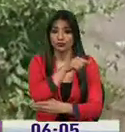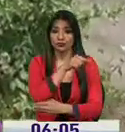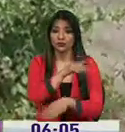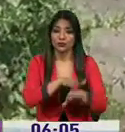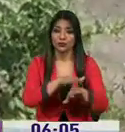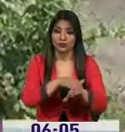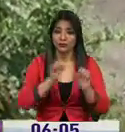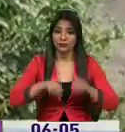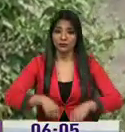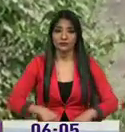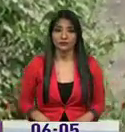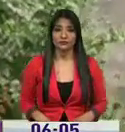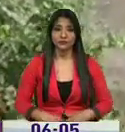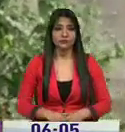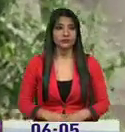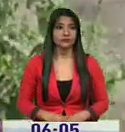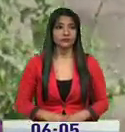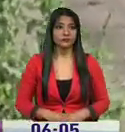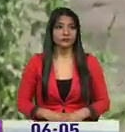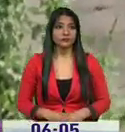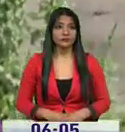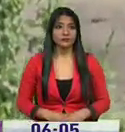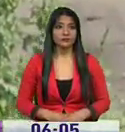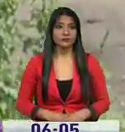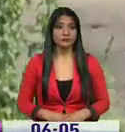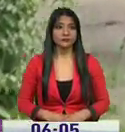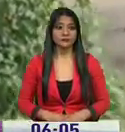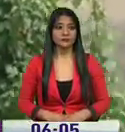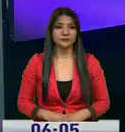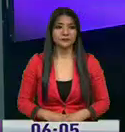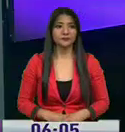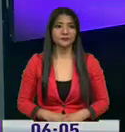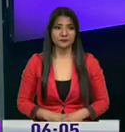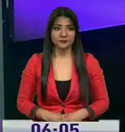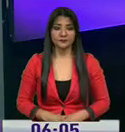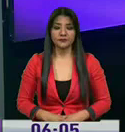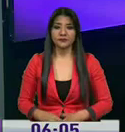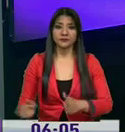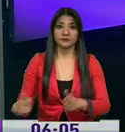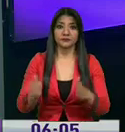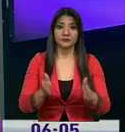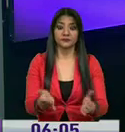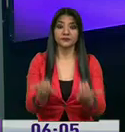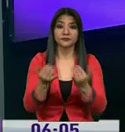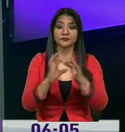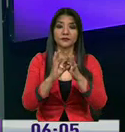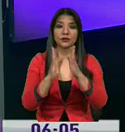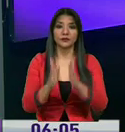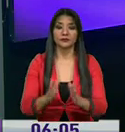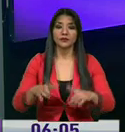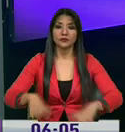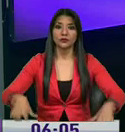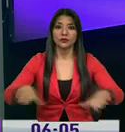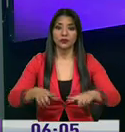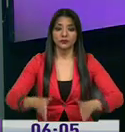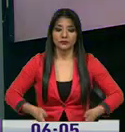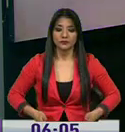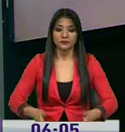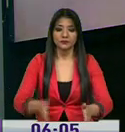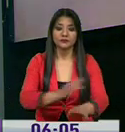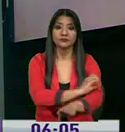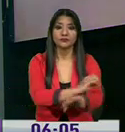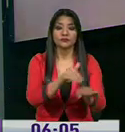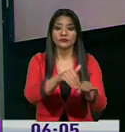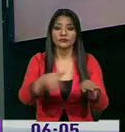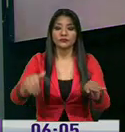responsable, informó Carlos Julio Gurumendi. Este poder donde está Sofía Ventimiglia, en la avenida Mariscal Sucre y Luis López. Ahí